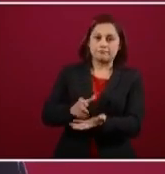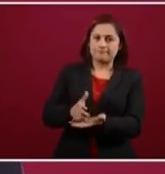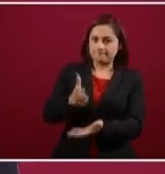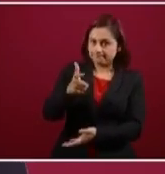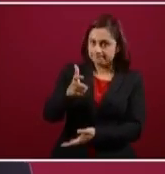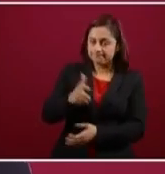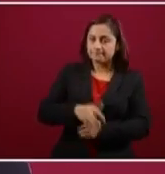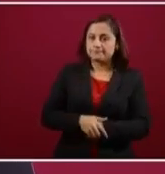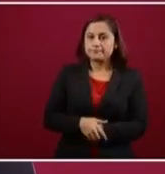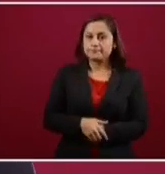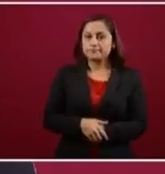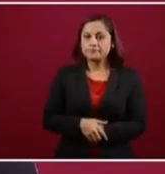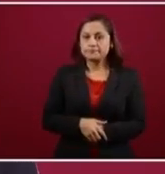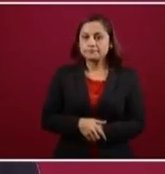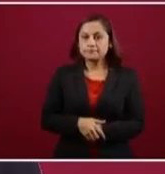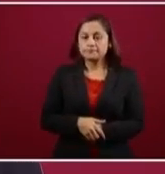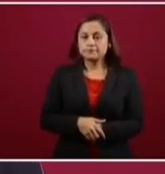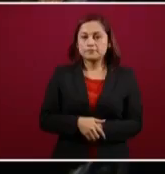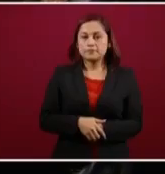con